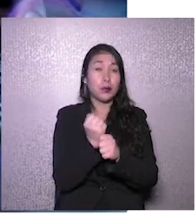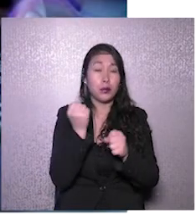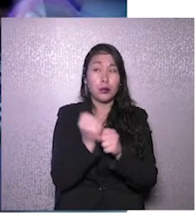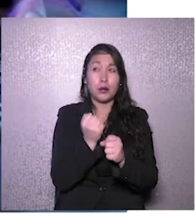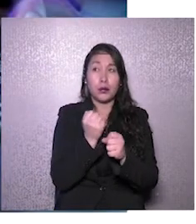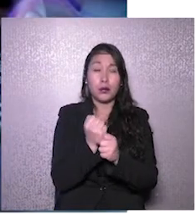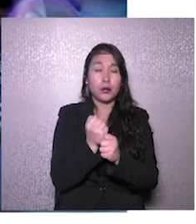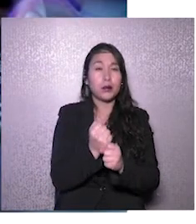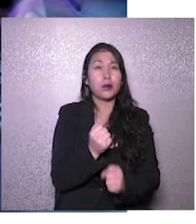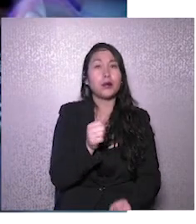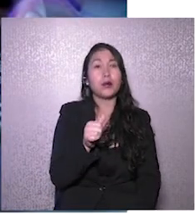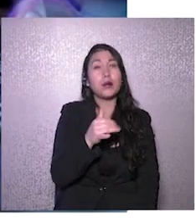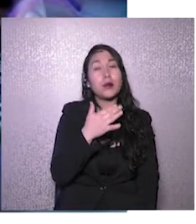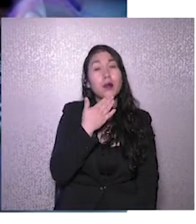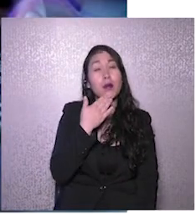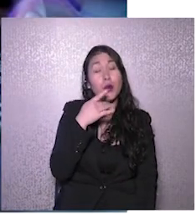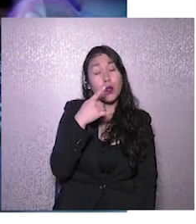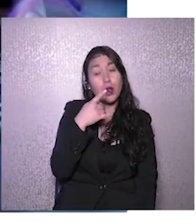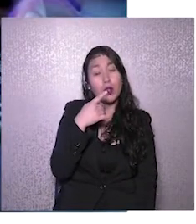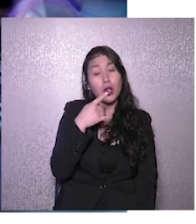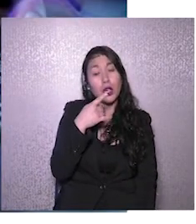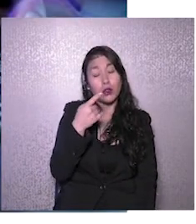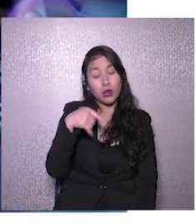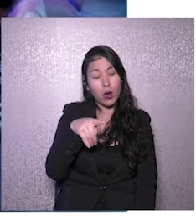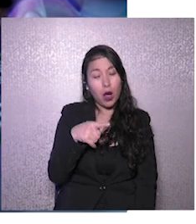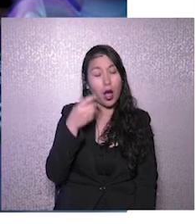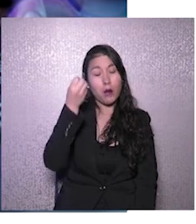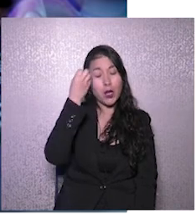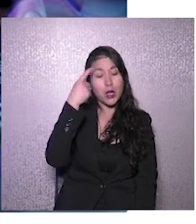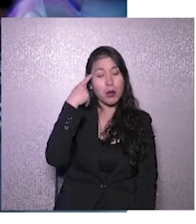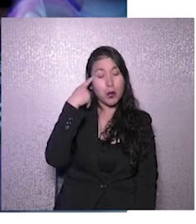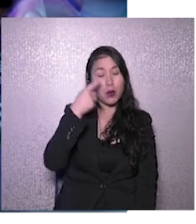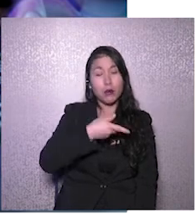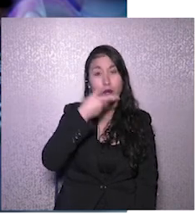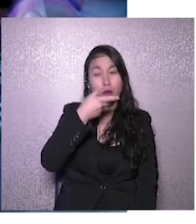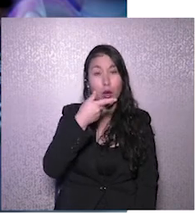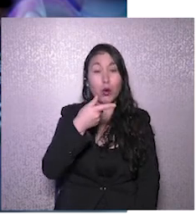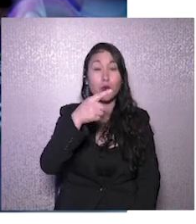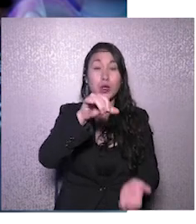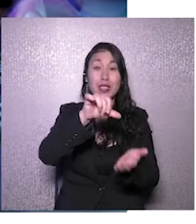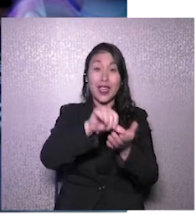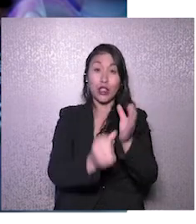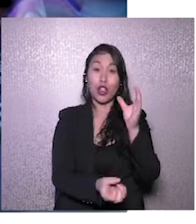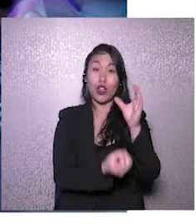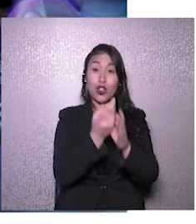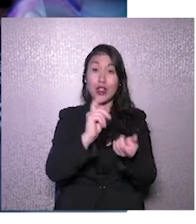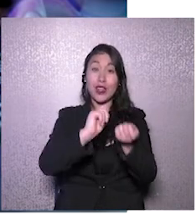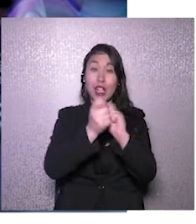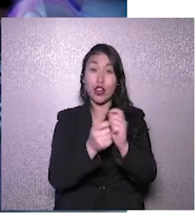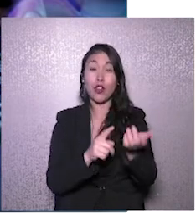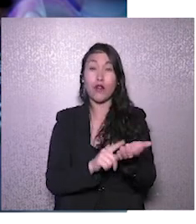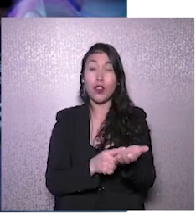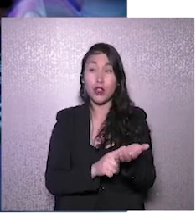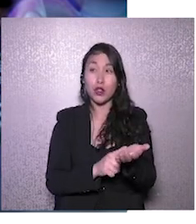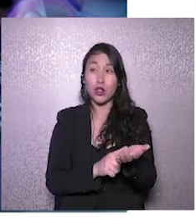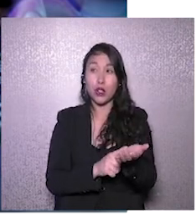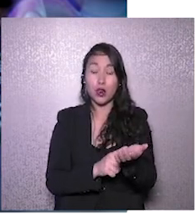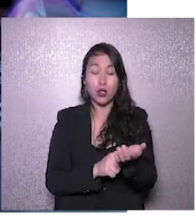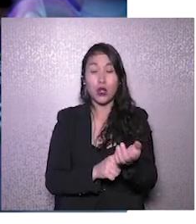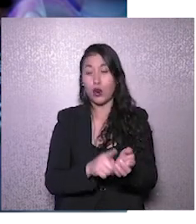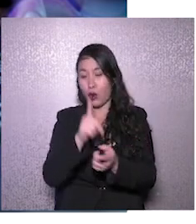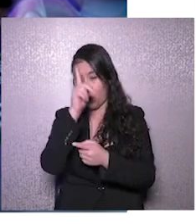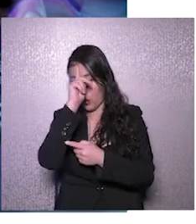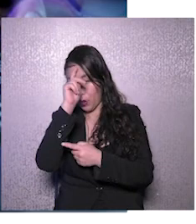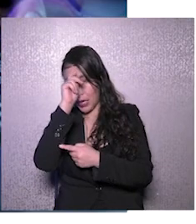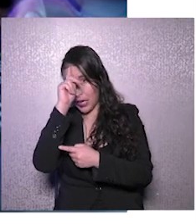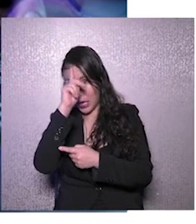Y uno de los mensajes que aprendimos es que un centro de innovación, esta colaboración entre una clínica y una universidad, no puede